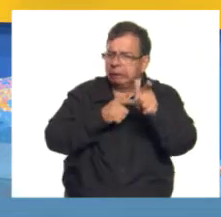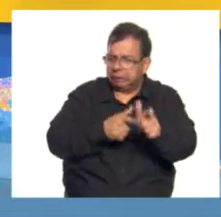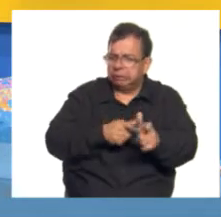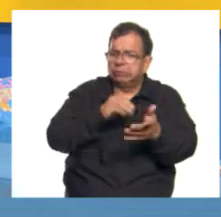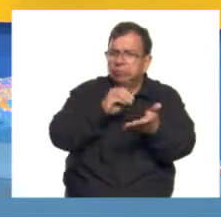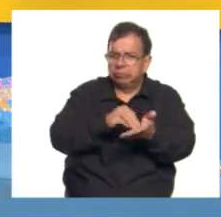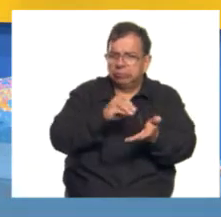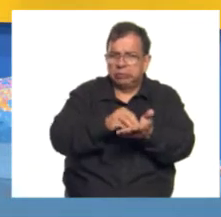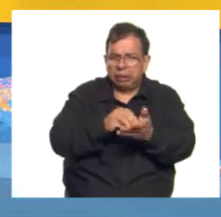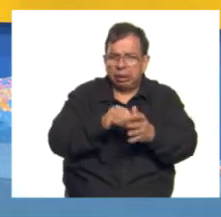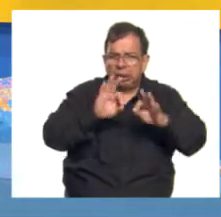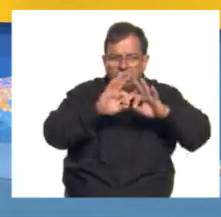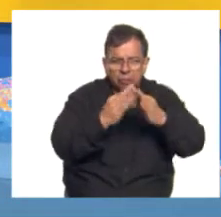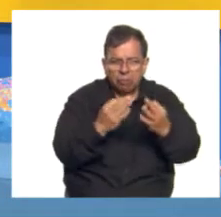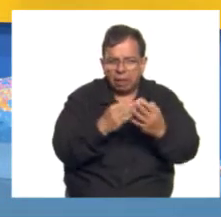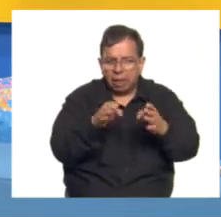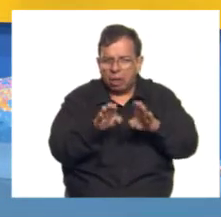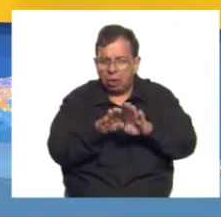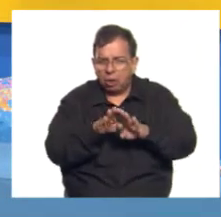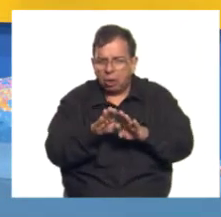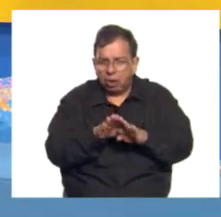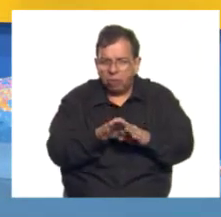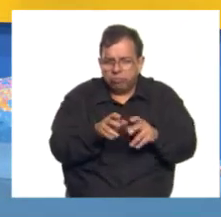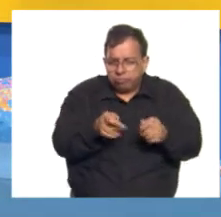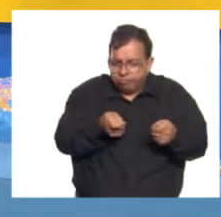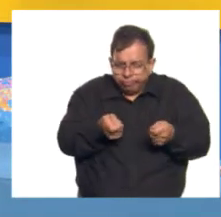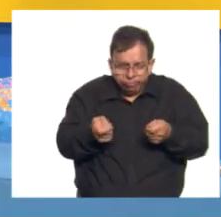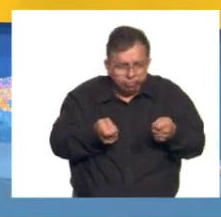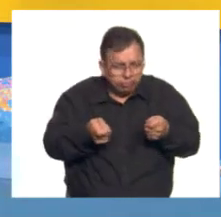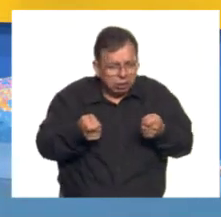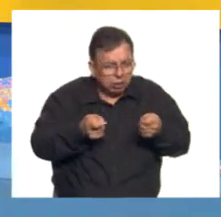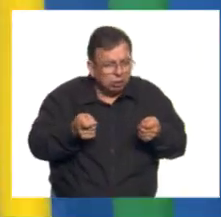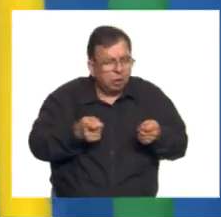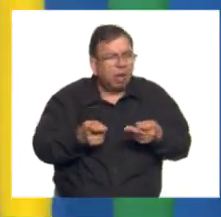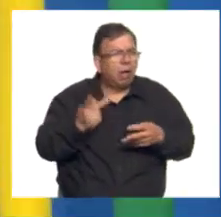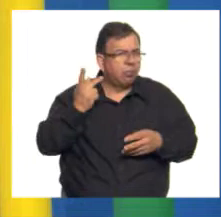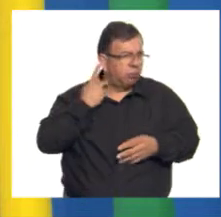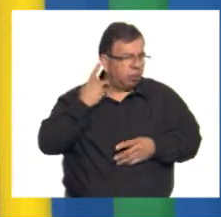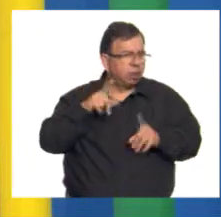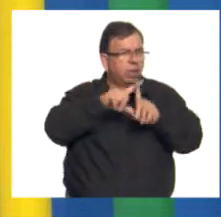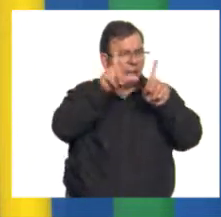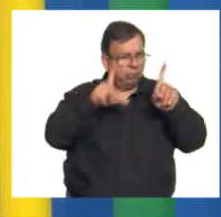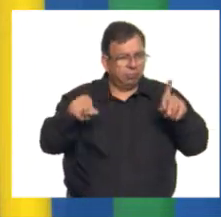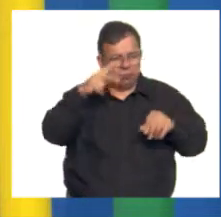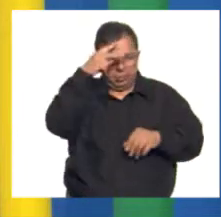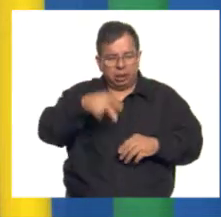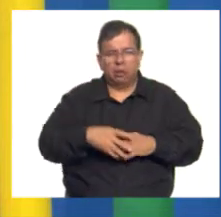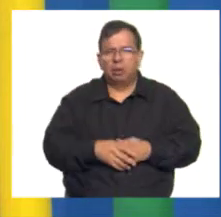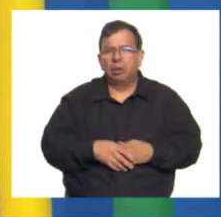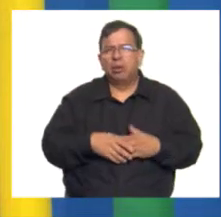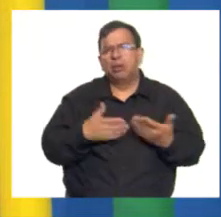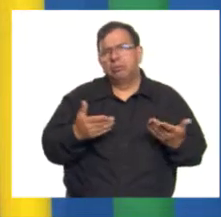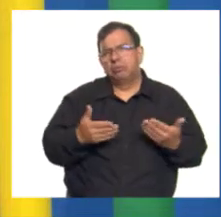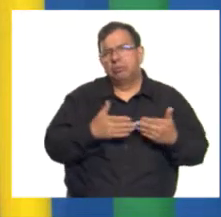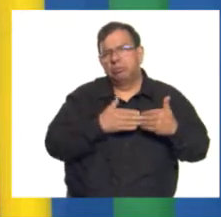a sus estrategias y al control que él mantenía sobre la política mexicana. Por supuesto, estamos